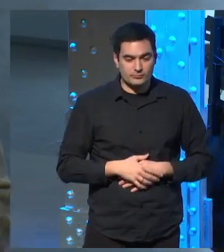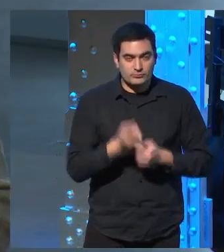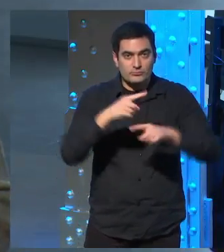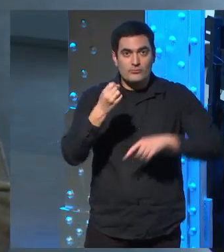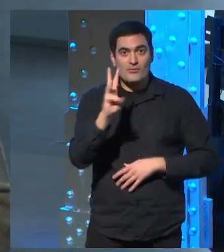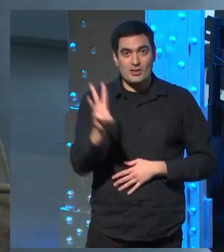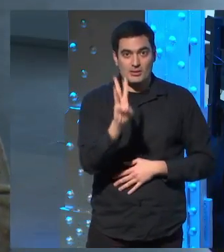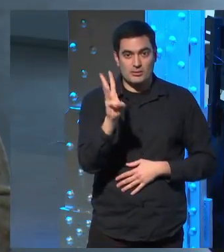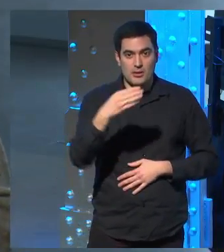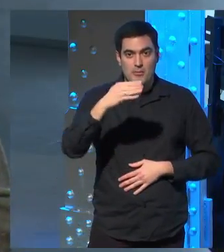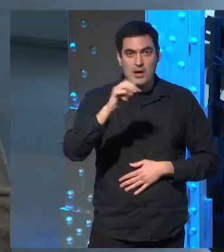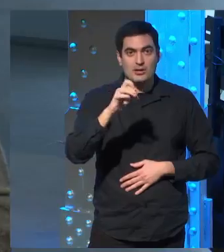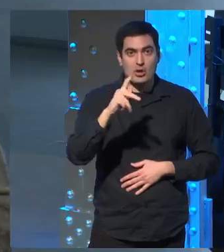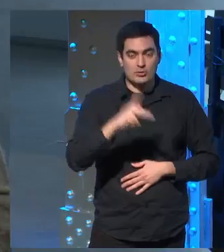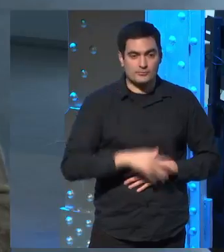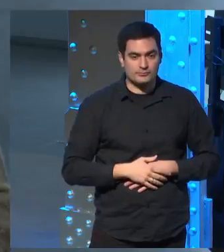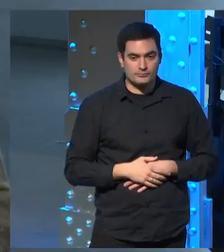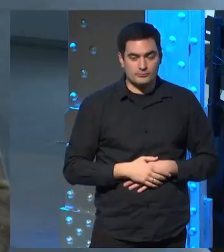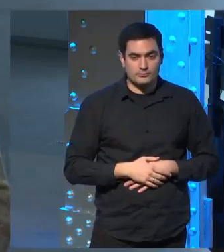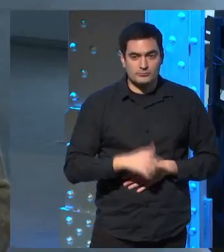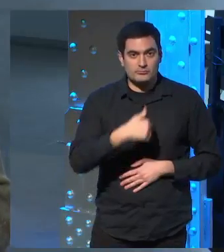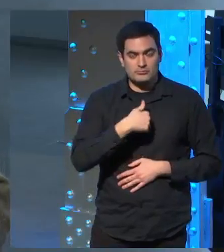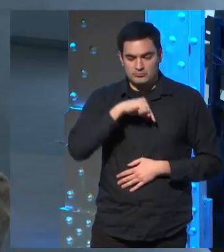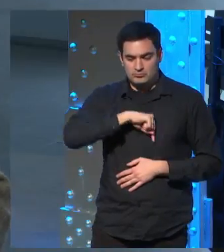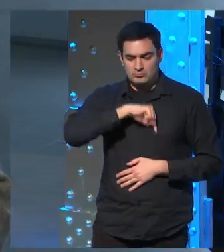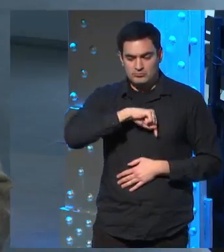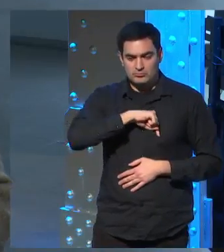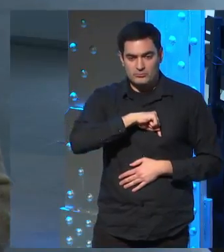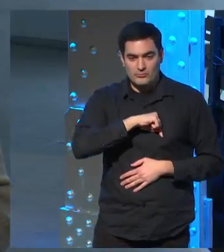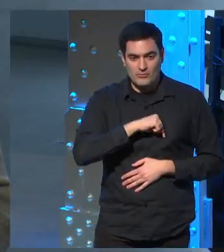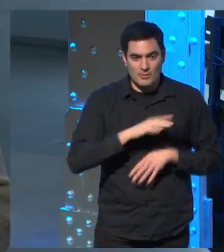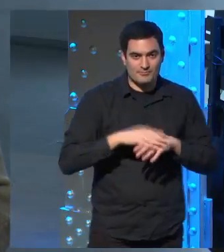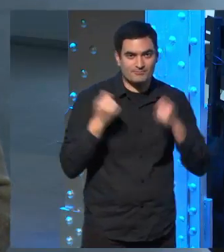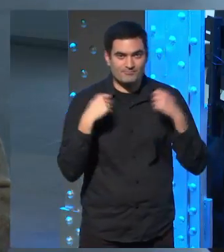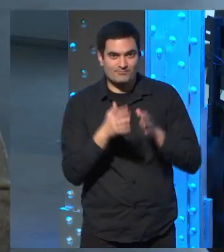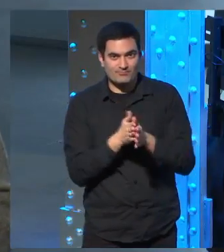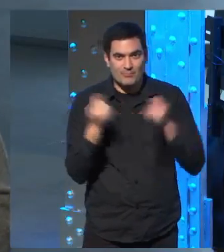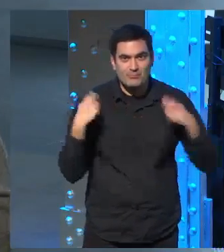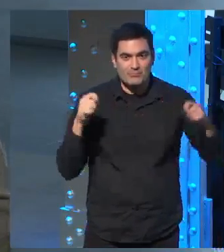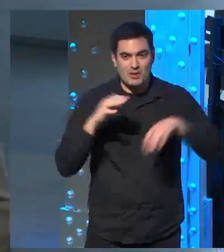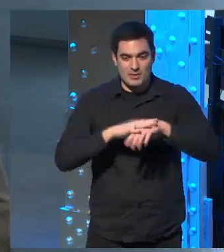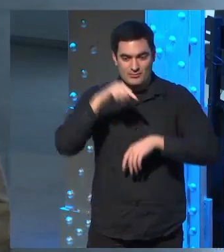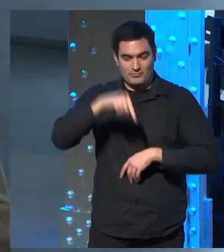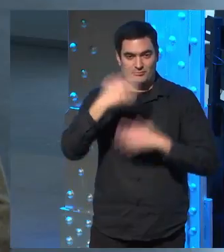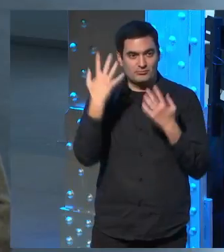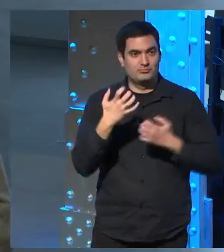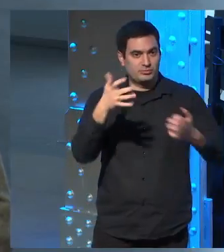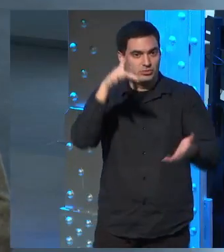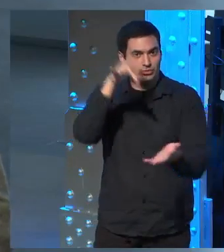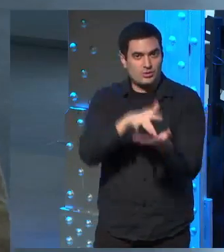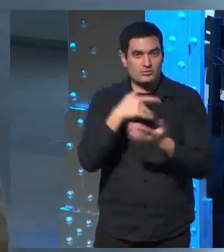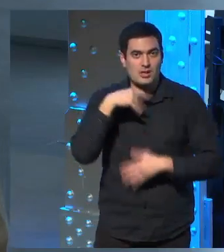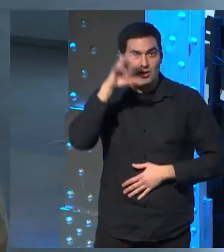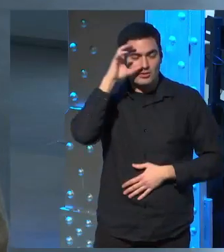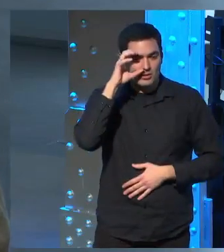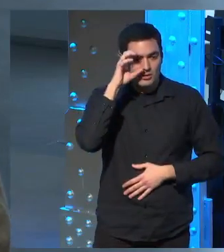3 de Bartók, y fue para mí como un calentamiento para esto, ¿no? Después de haber estado